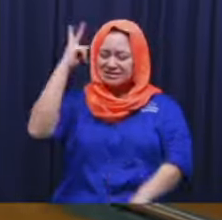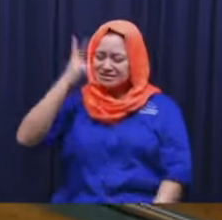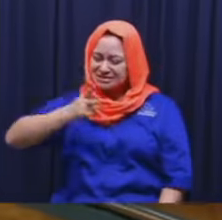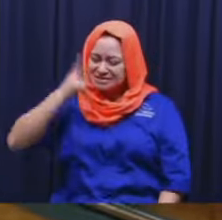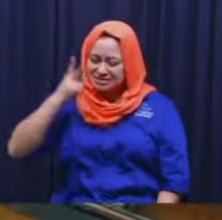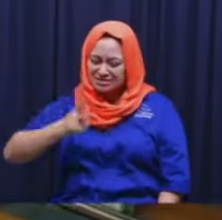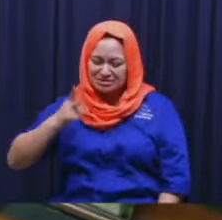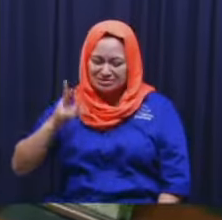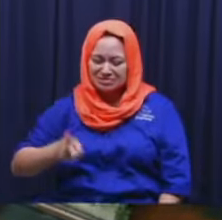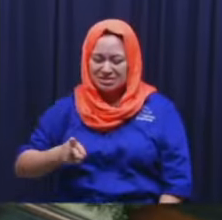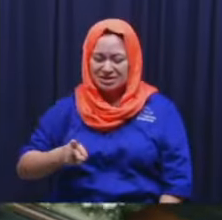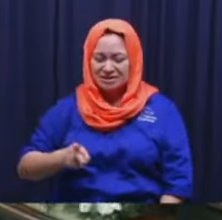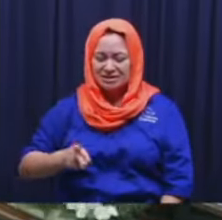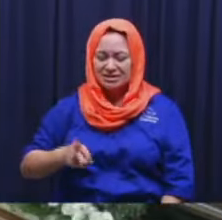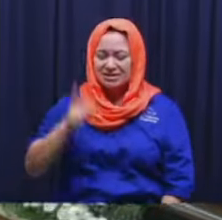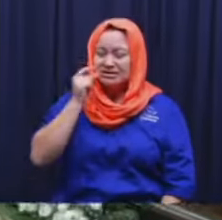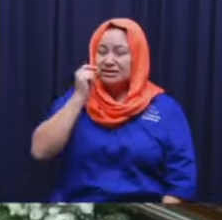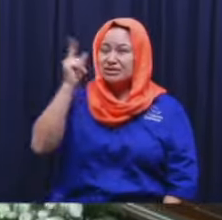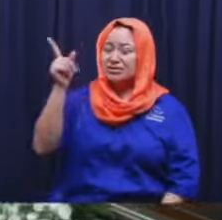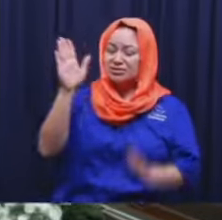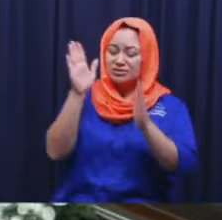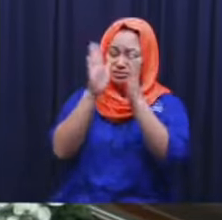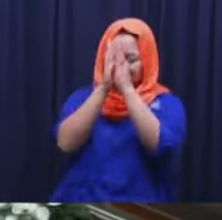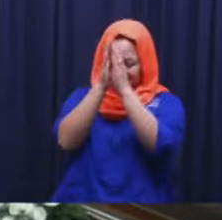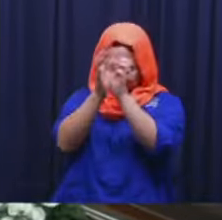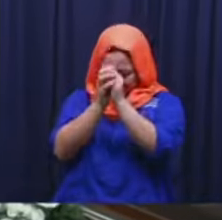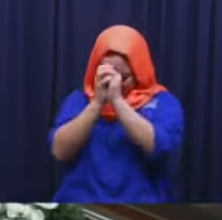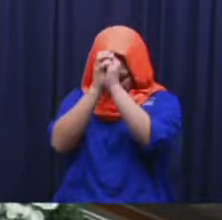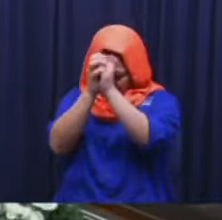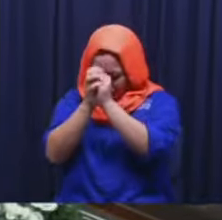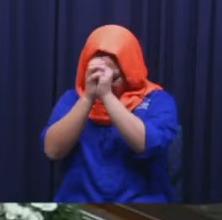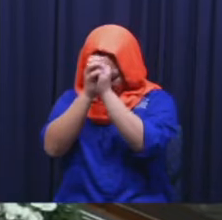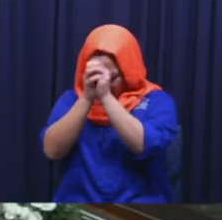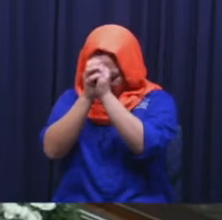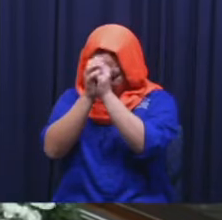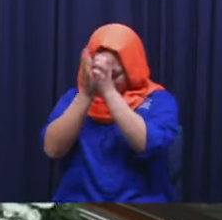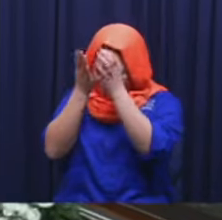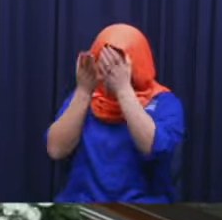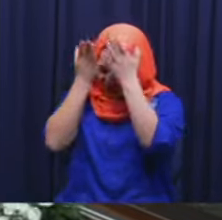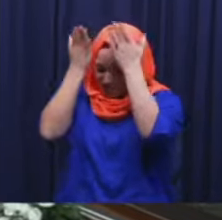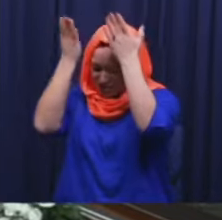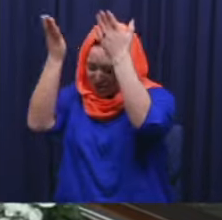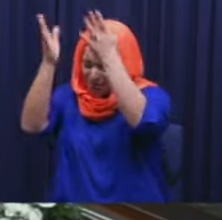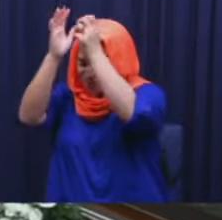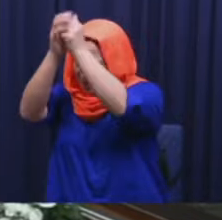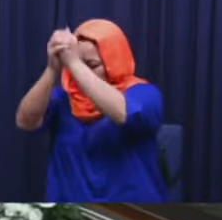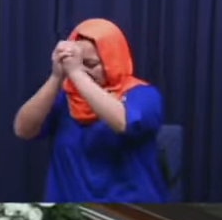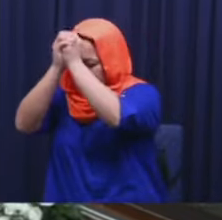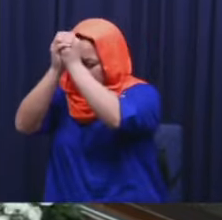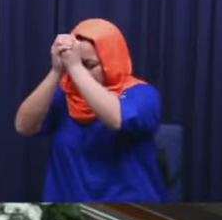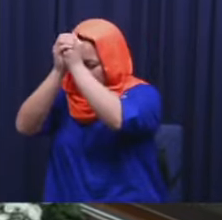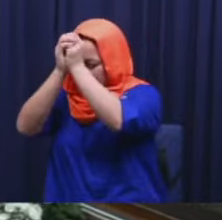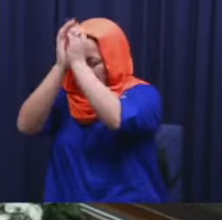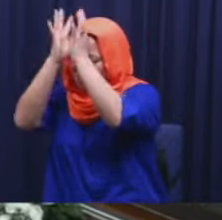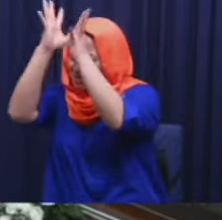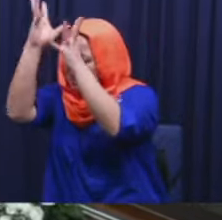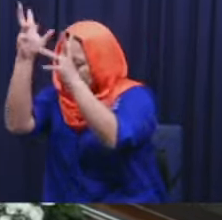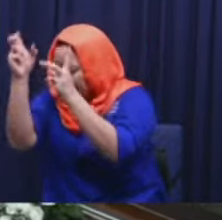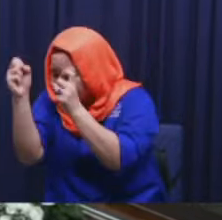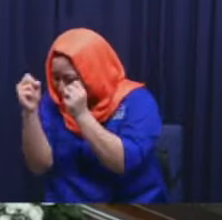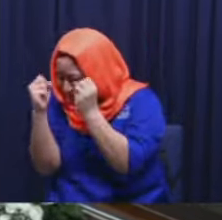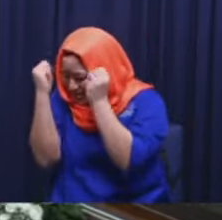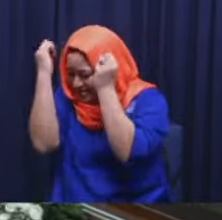constantemente. Señor, yo te ruego por ellos. Yo leo una oración ante ti, Señor, suplicándote que el año de